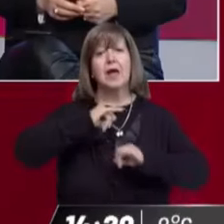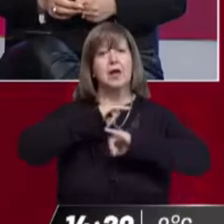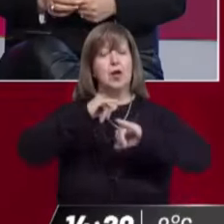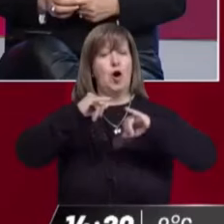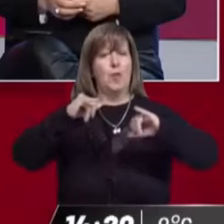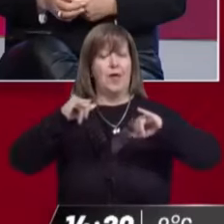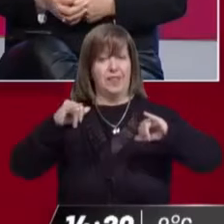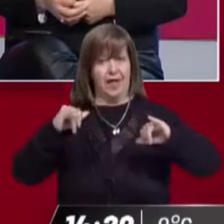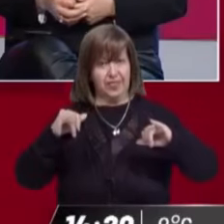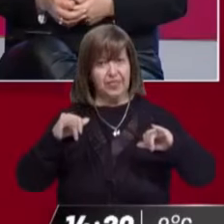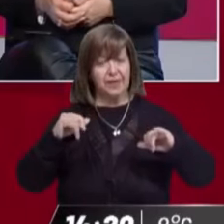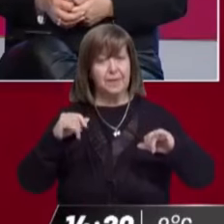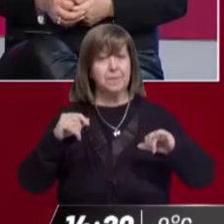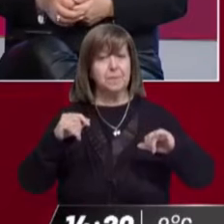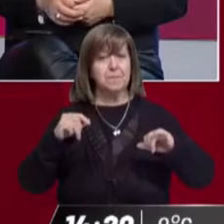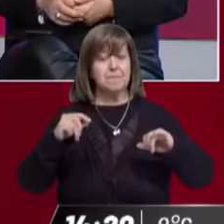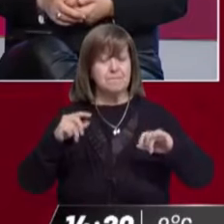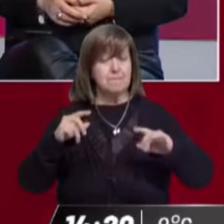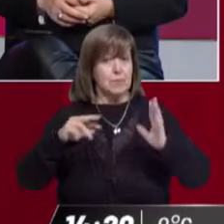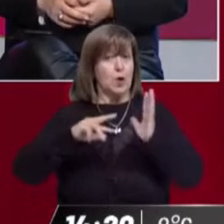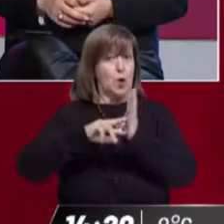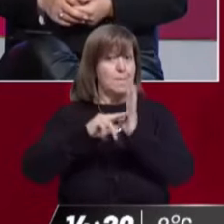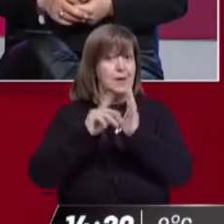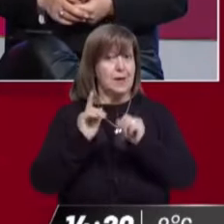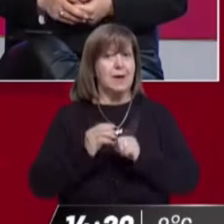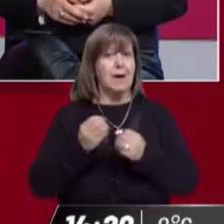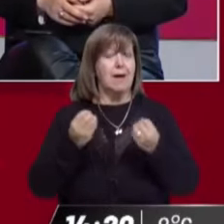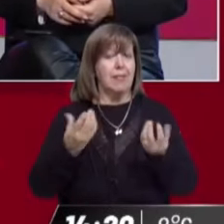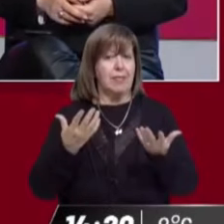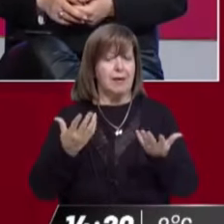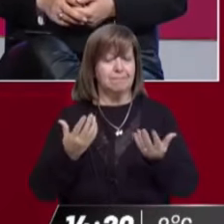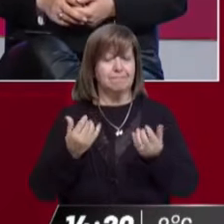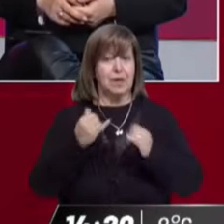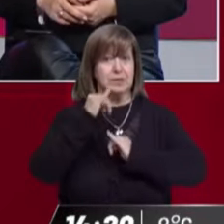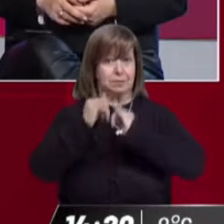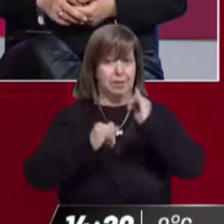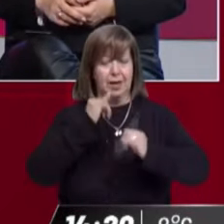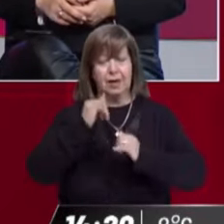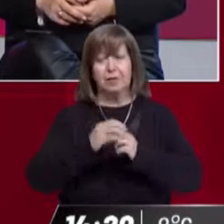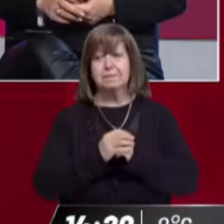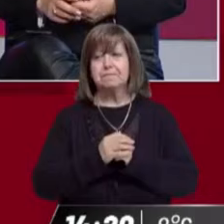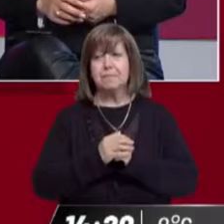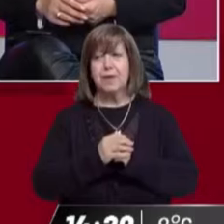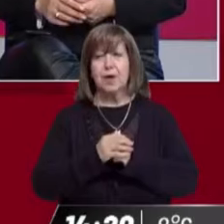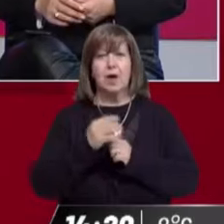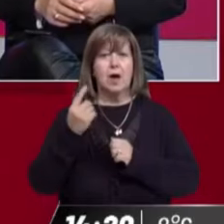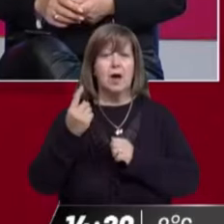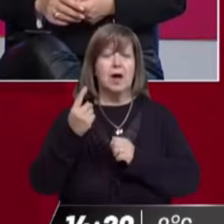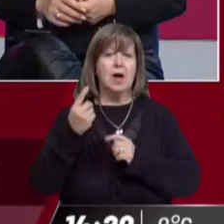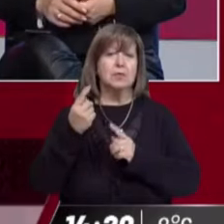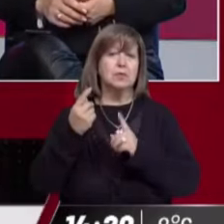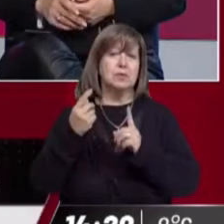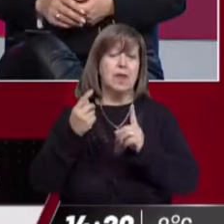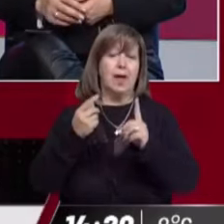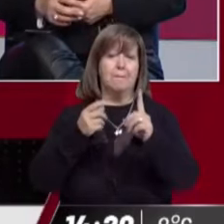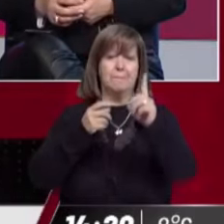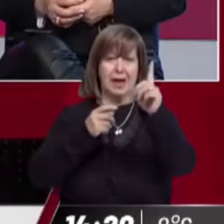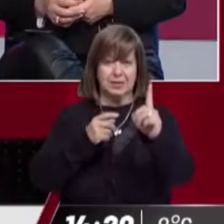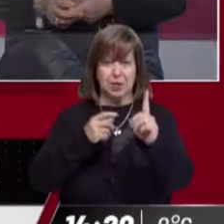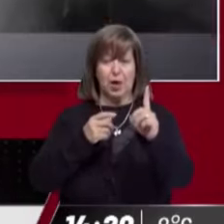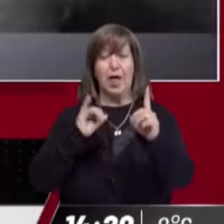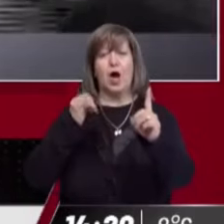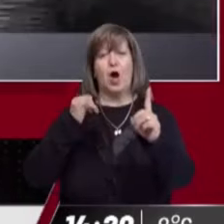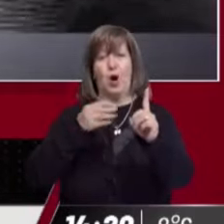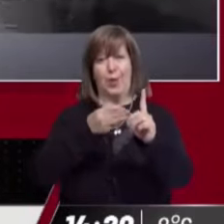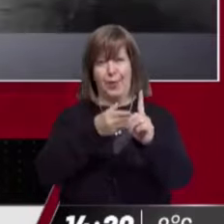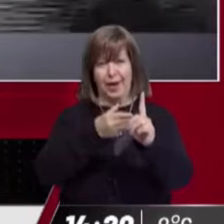novedad realmente complicada que tuvimos este fin de semana aquí en General Alvear, una brutal golpiza que sufrió un